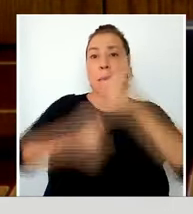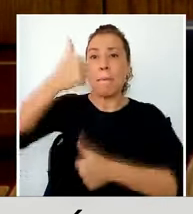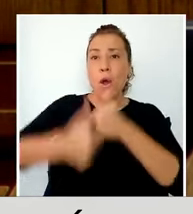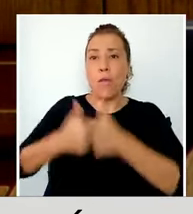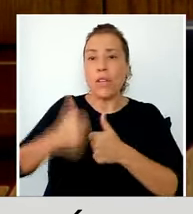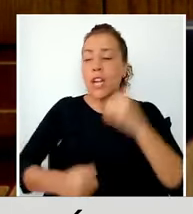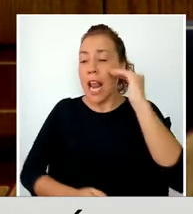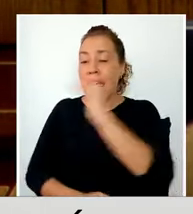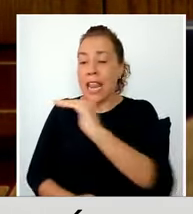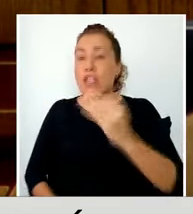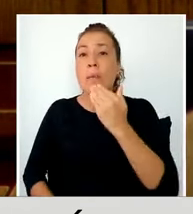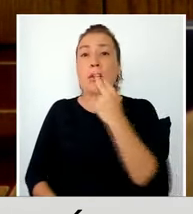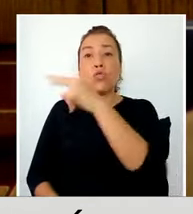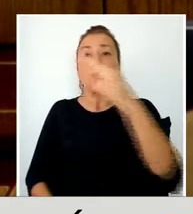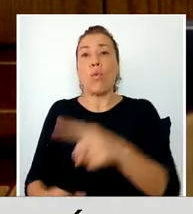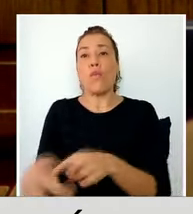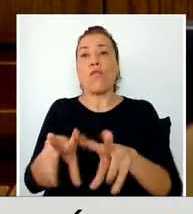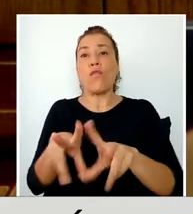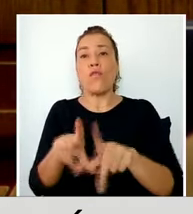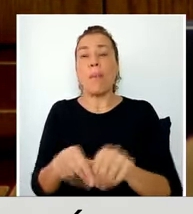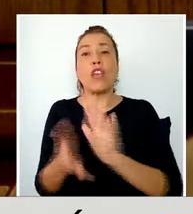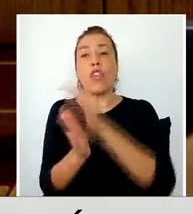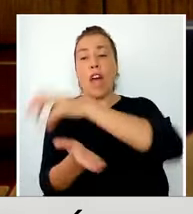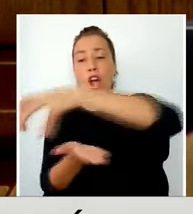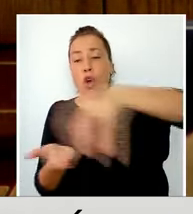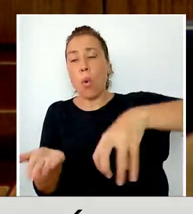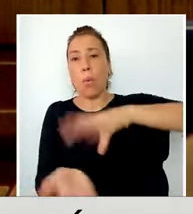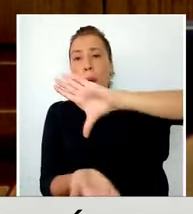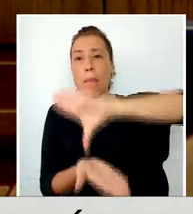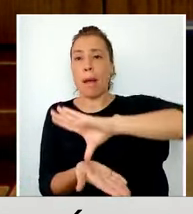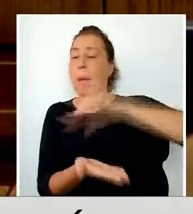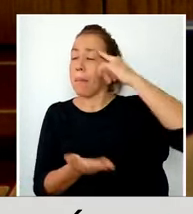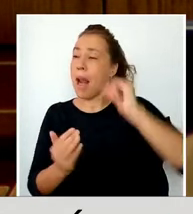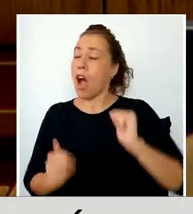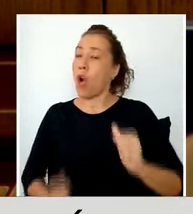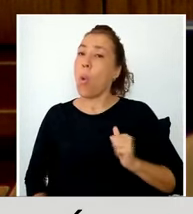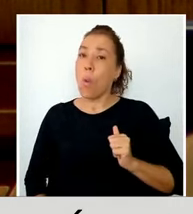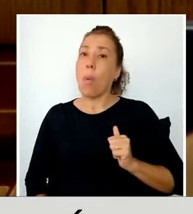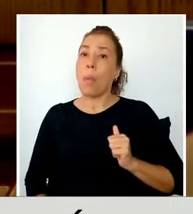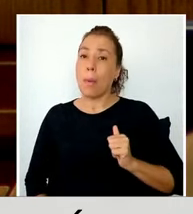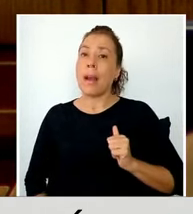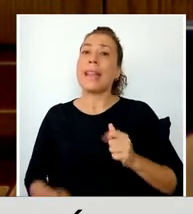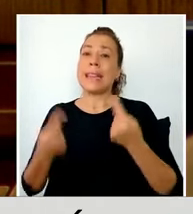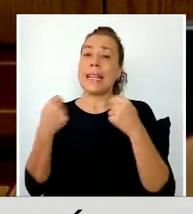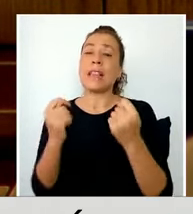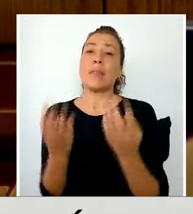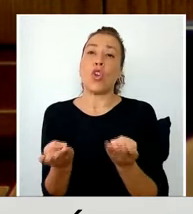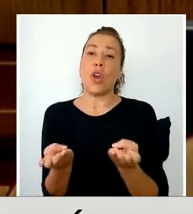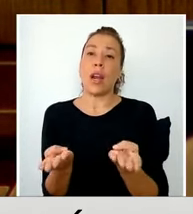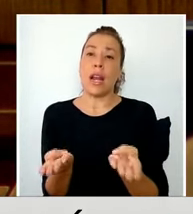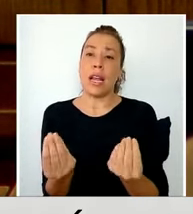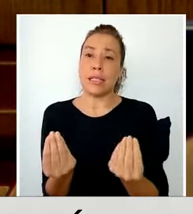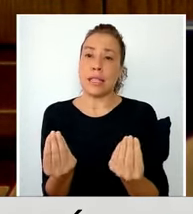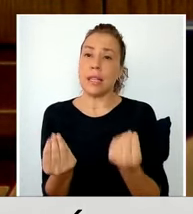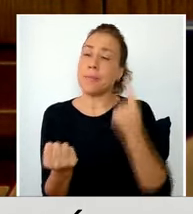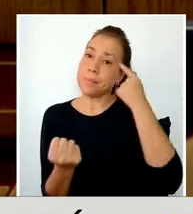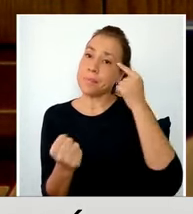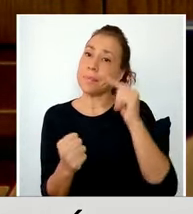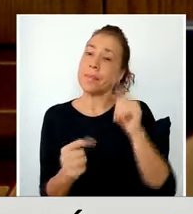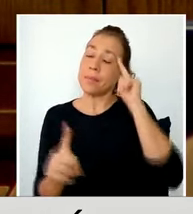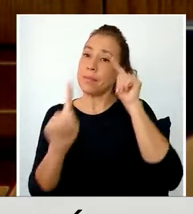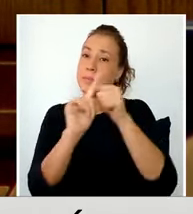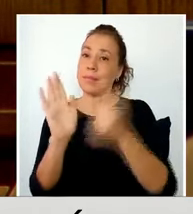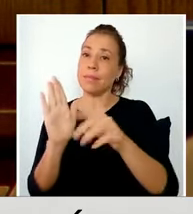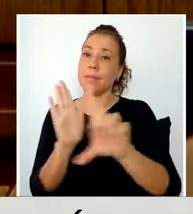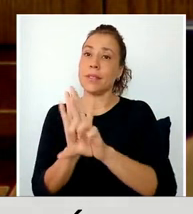sus familias en todas las comunas del país para dar cumplimiento a los tratamientos necesarios para que el espíritu de esta ley tenga un